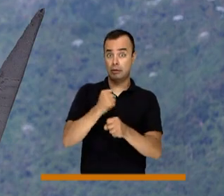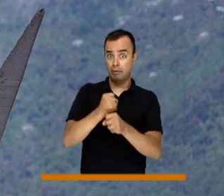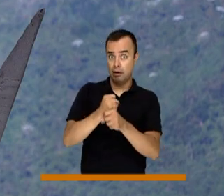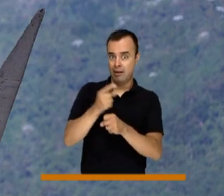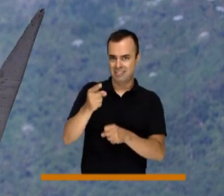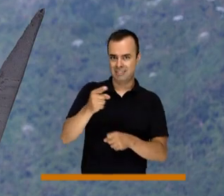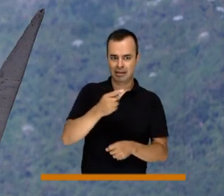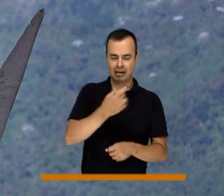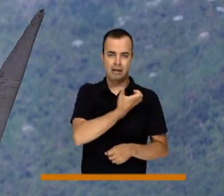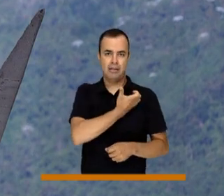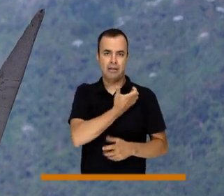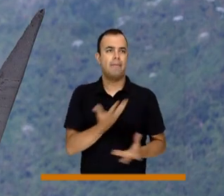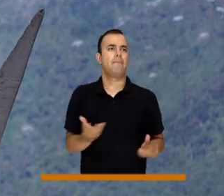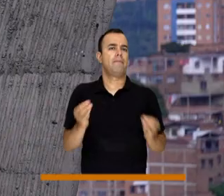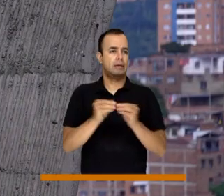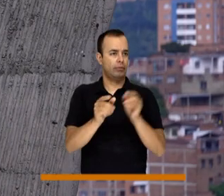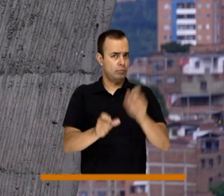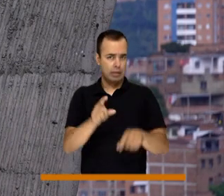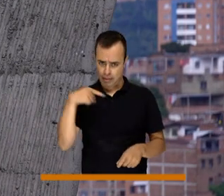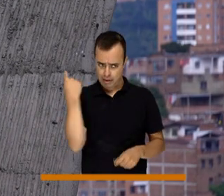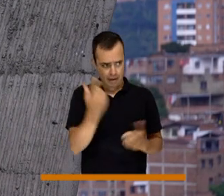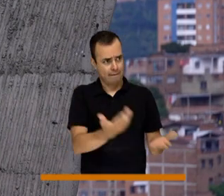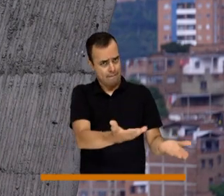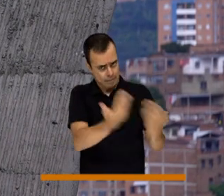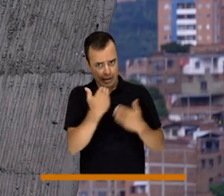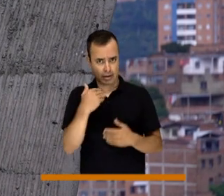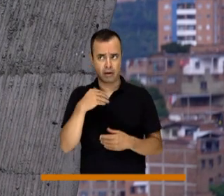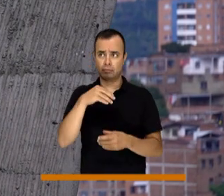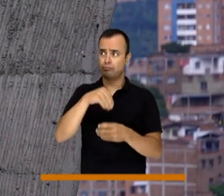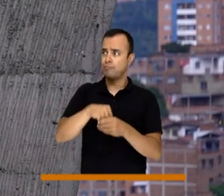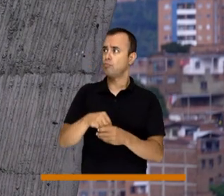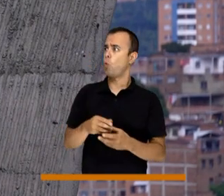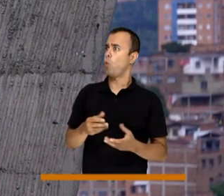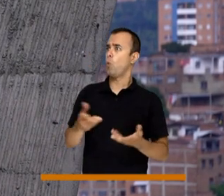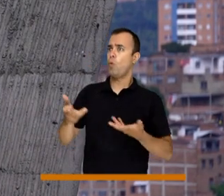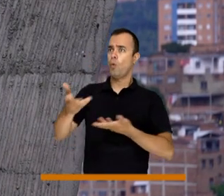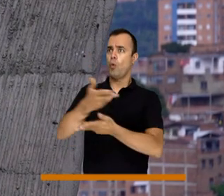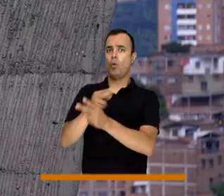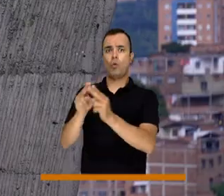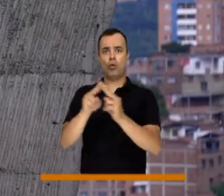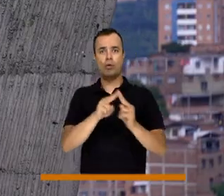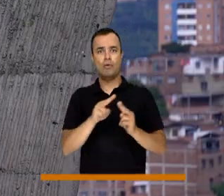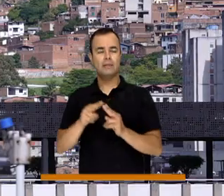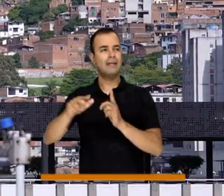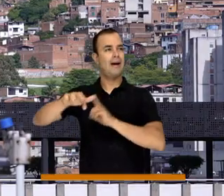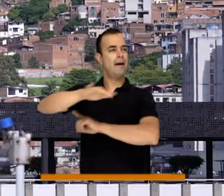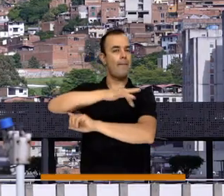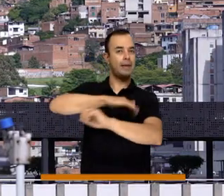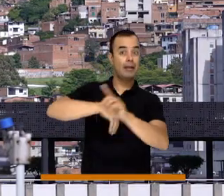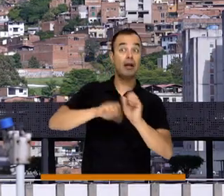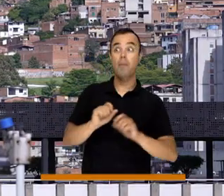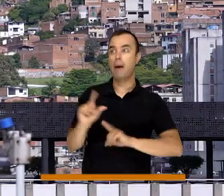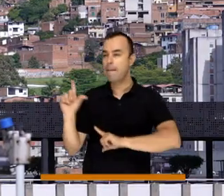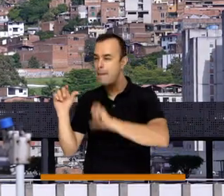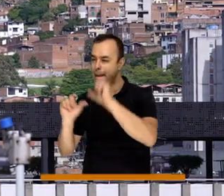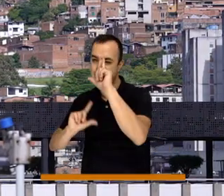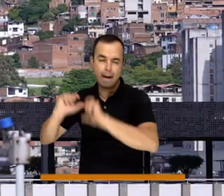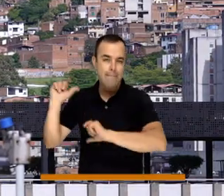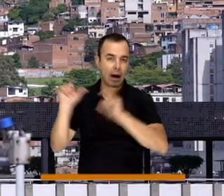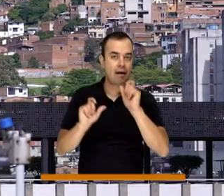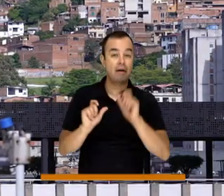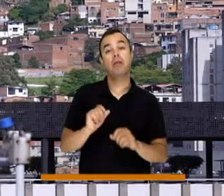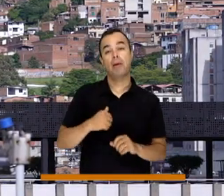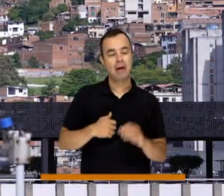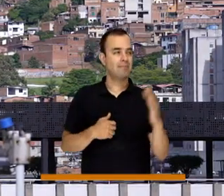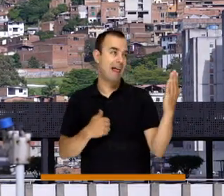además de los servidores públicos que logran ingresar acá, pero sobre todo que la ciudadanía pueda acceder a estos espacios. Son bonitos, agradables, con